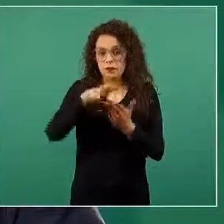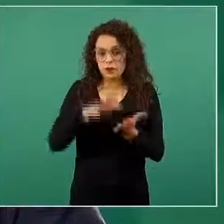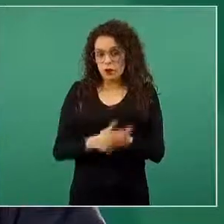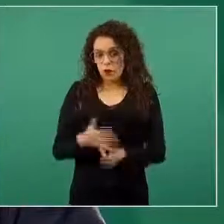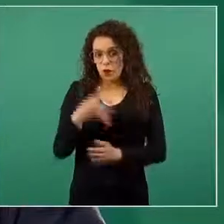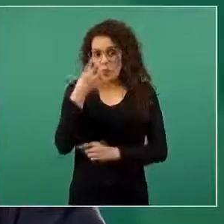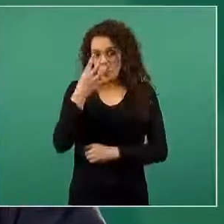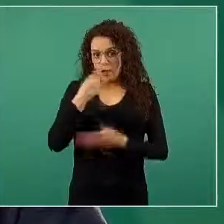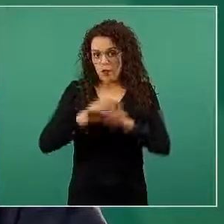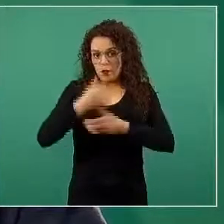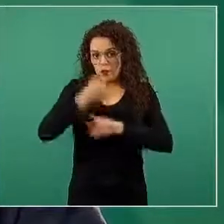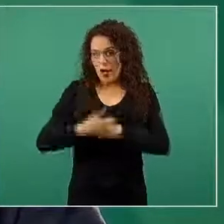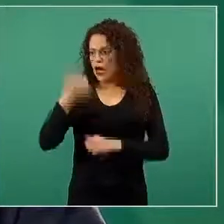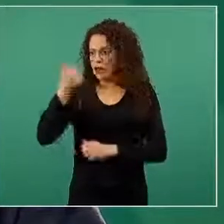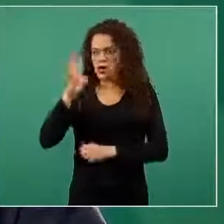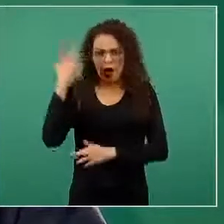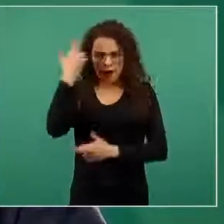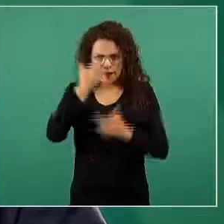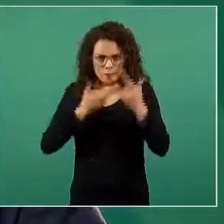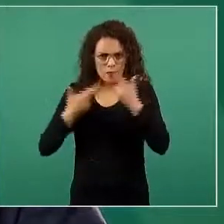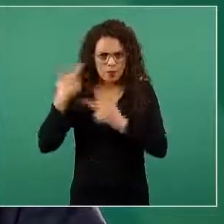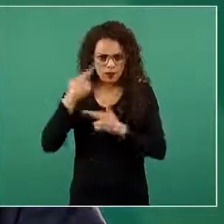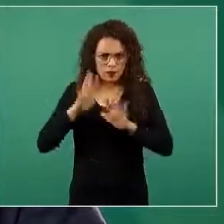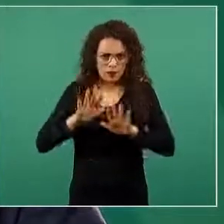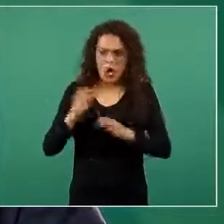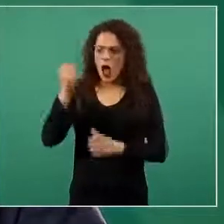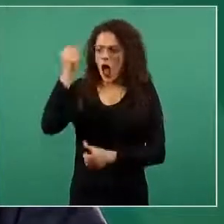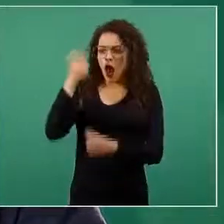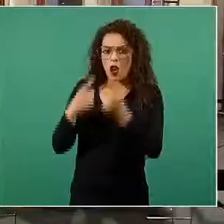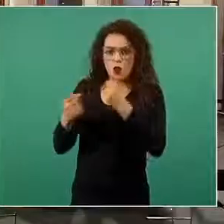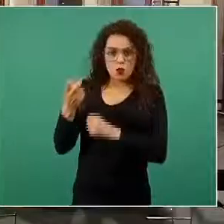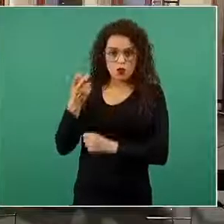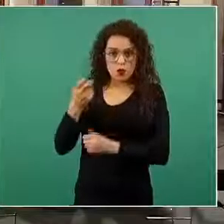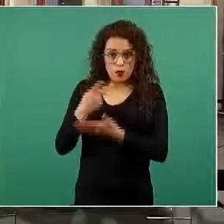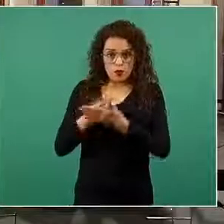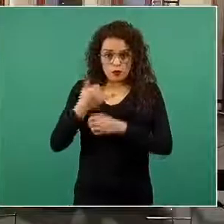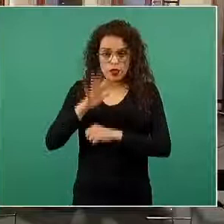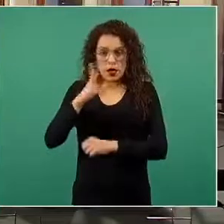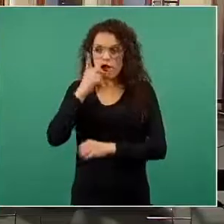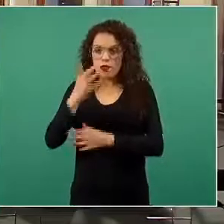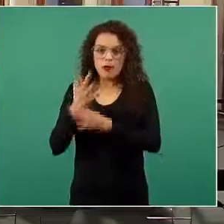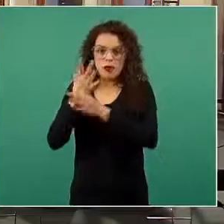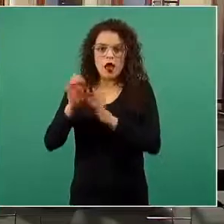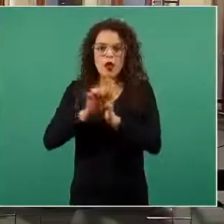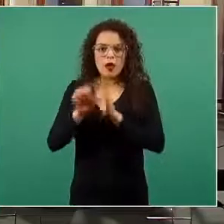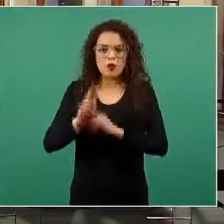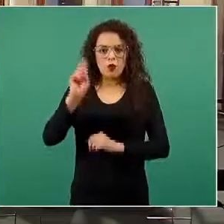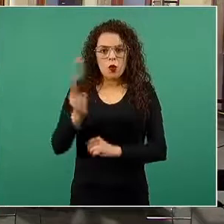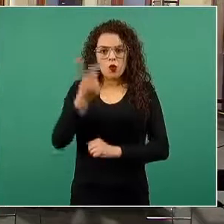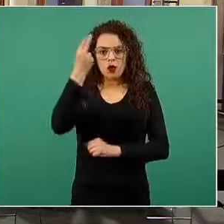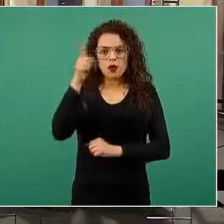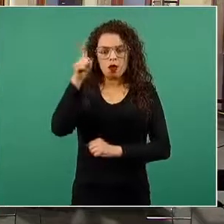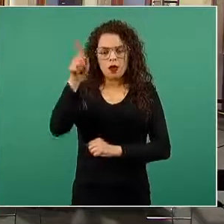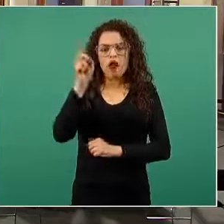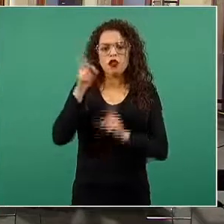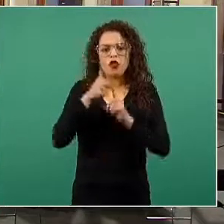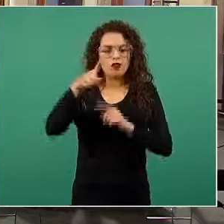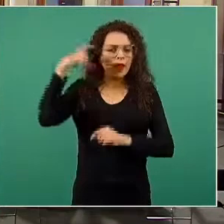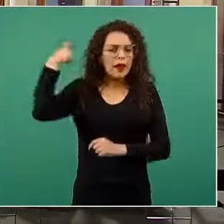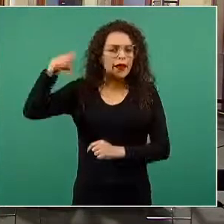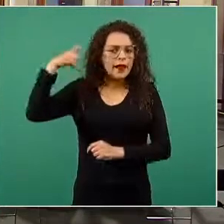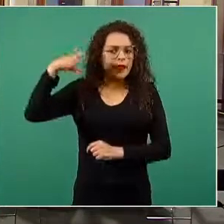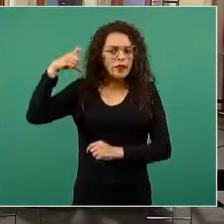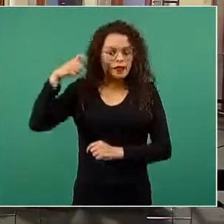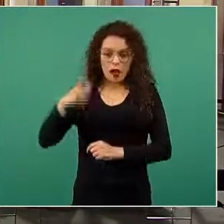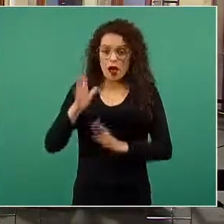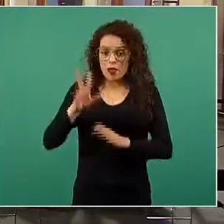habían sido evaluados. Algunos de ellos que se han mencionado, por ejemplo el de la Universidad Autónoma de Querétaro, sabemos que ha tenido